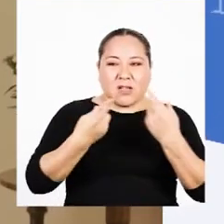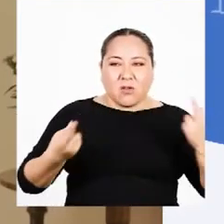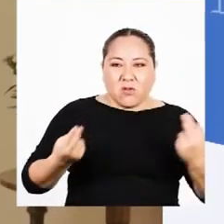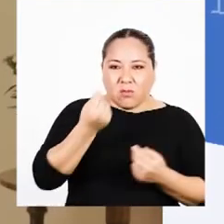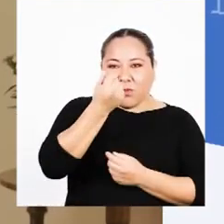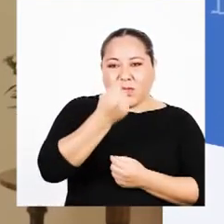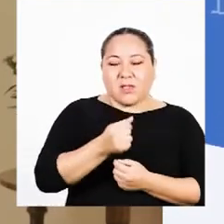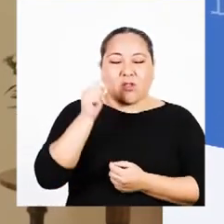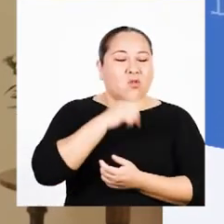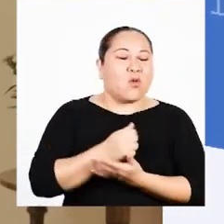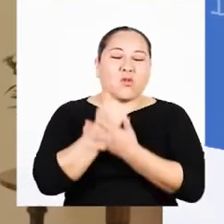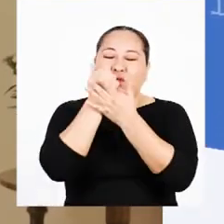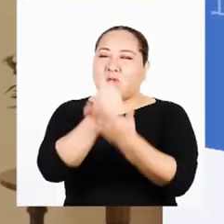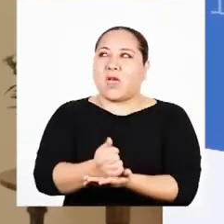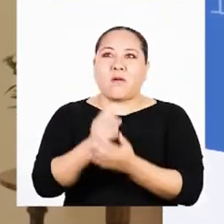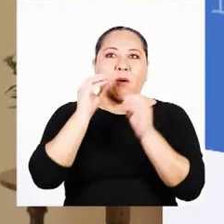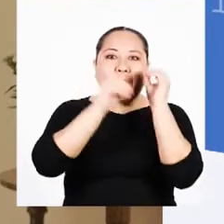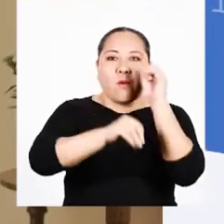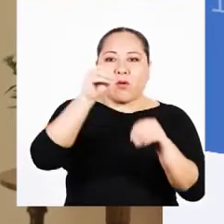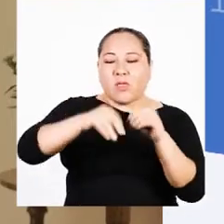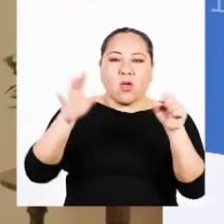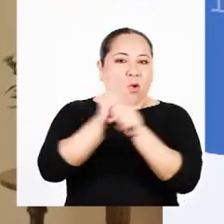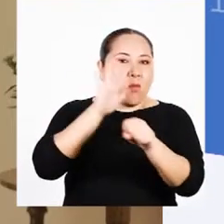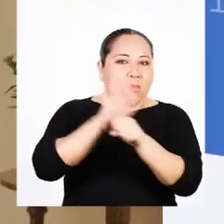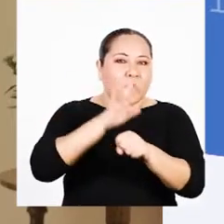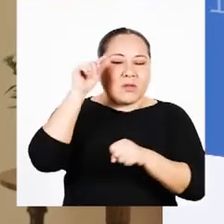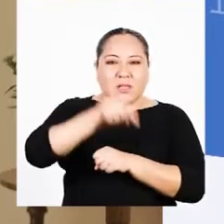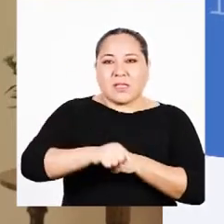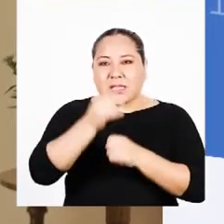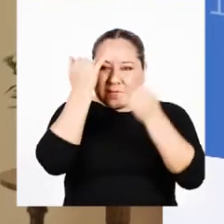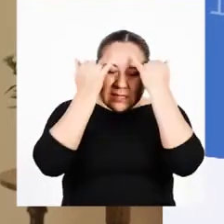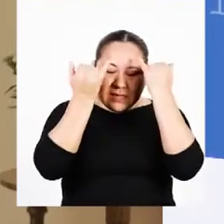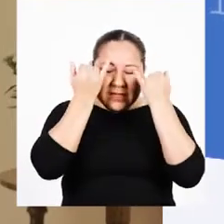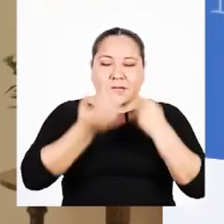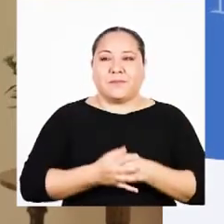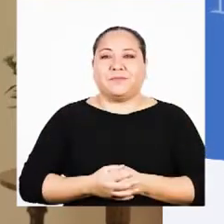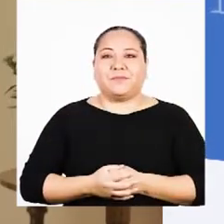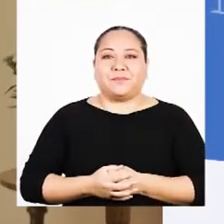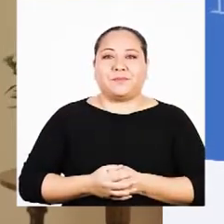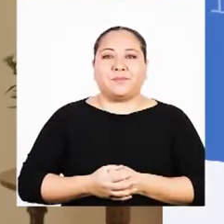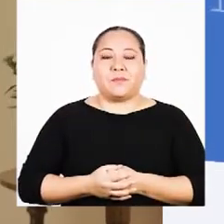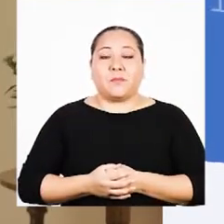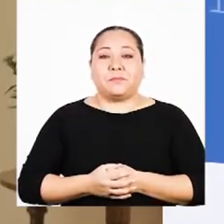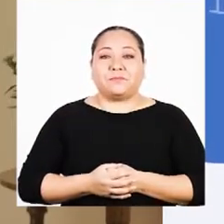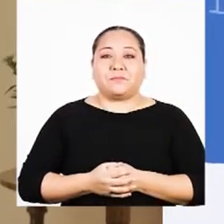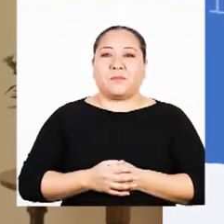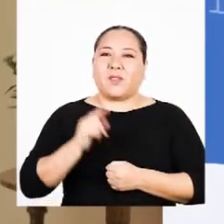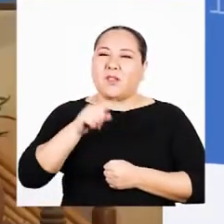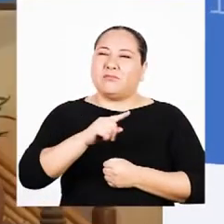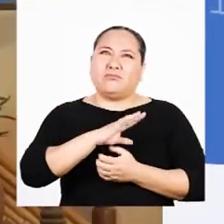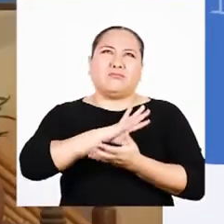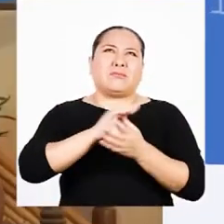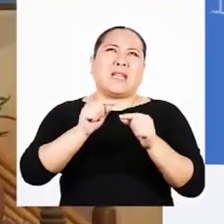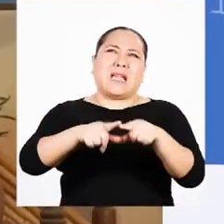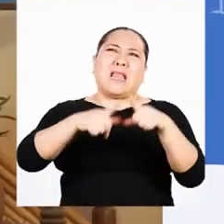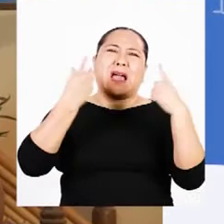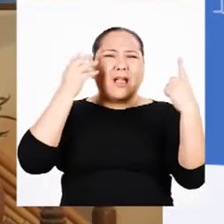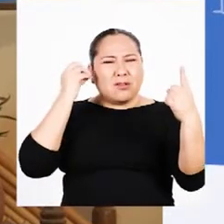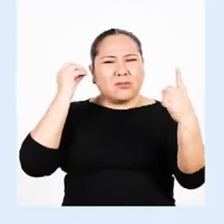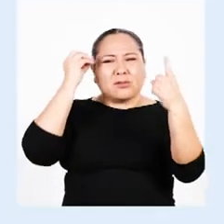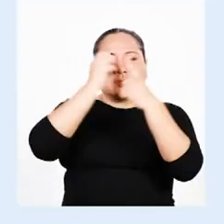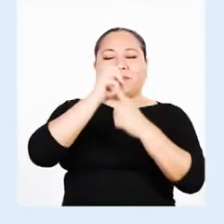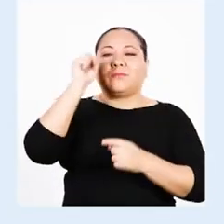recursos financieros no hacían posible la aplicación total de estas intenciones. Era todo un